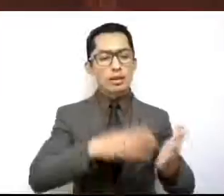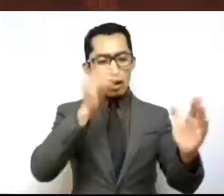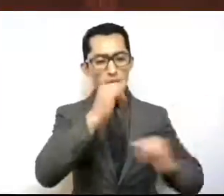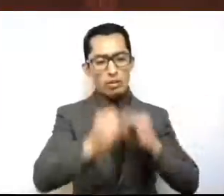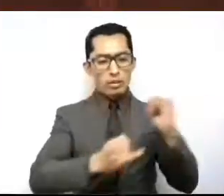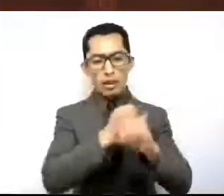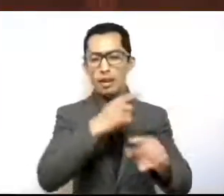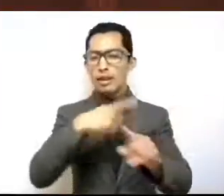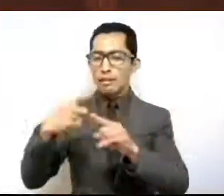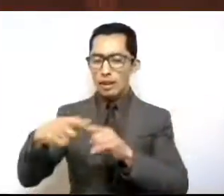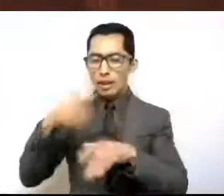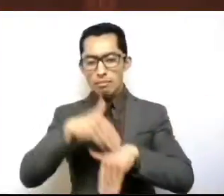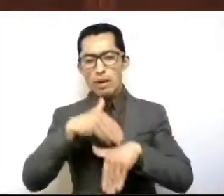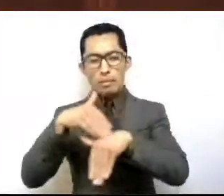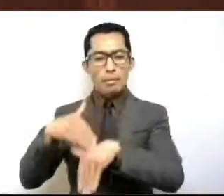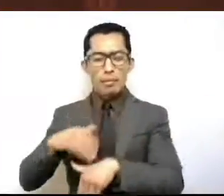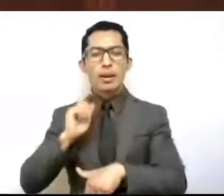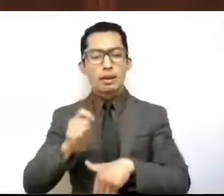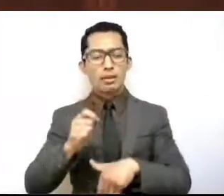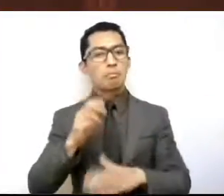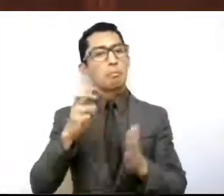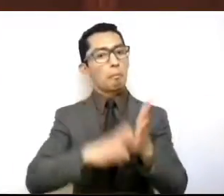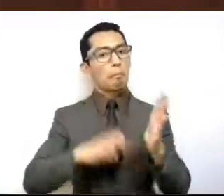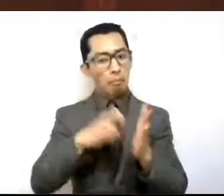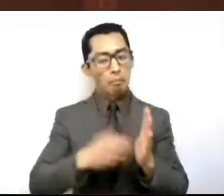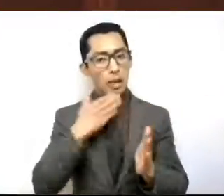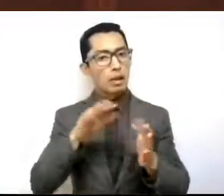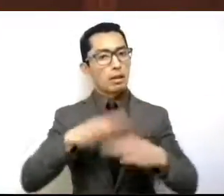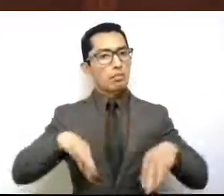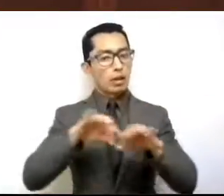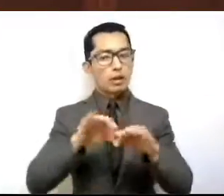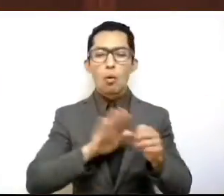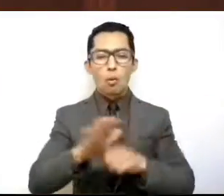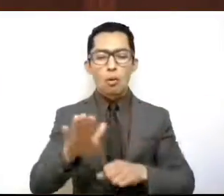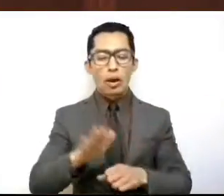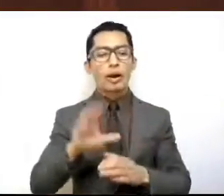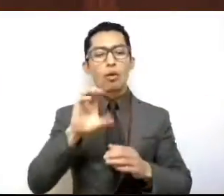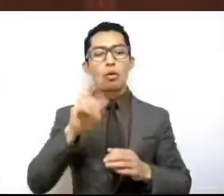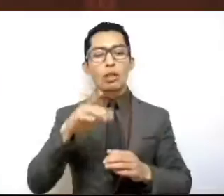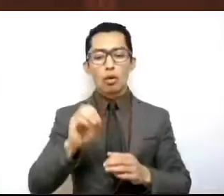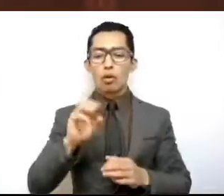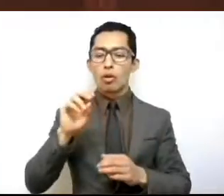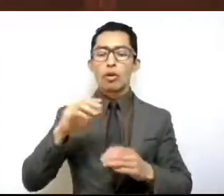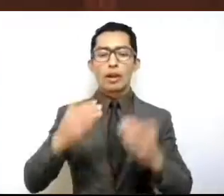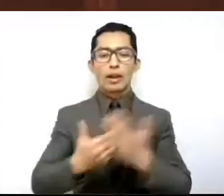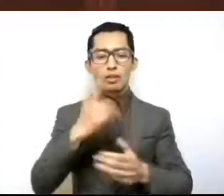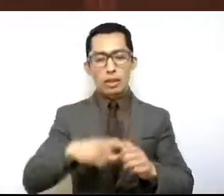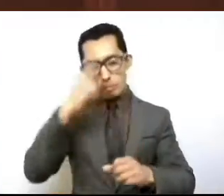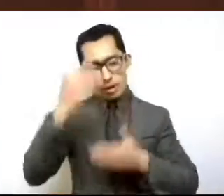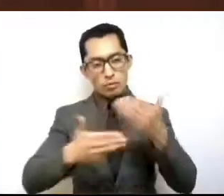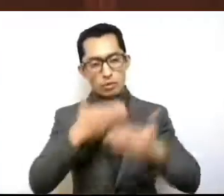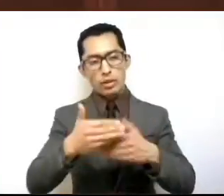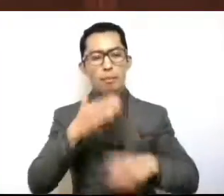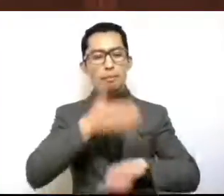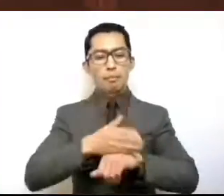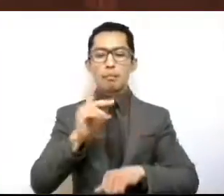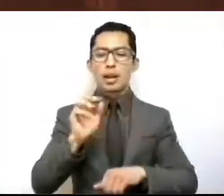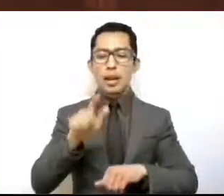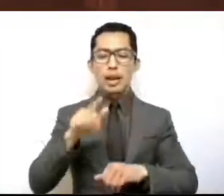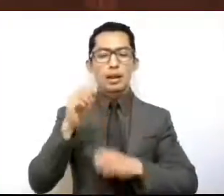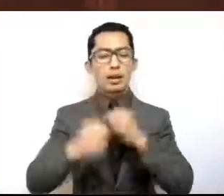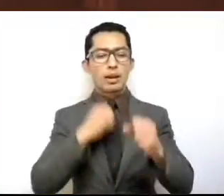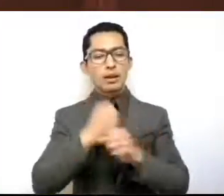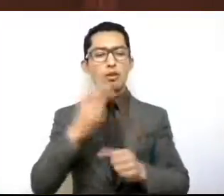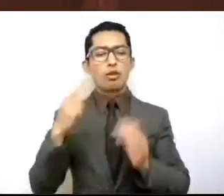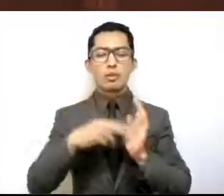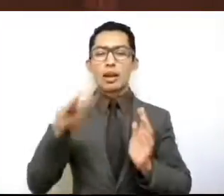internacionales generó importantes reformas, principalmente al Código Nacional de Procedimientos Penales en el año